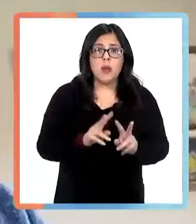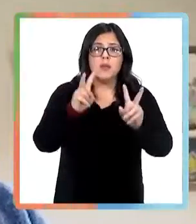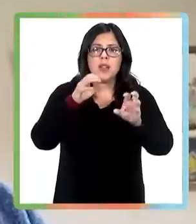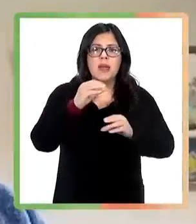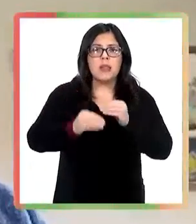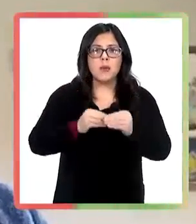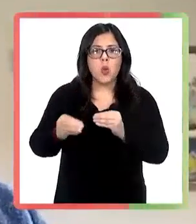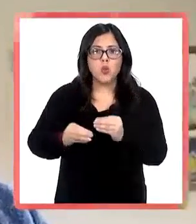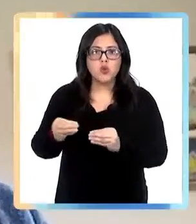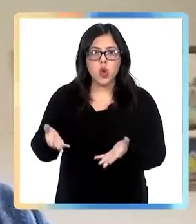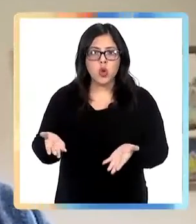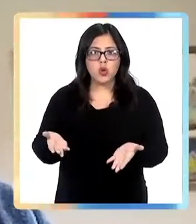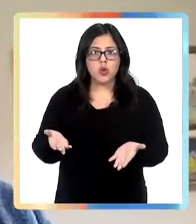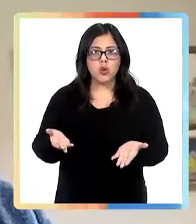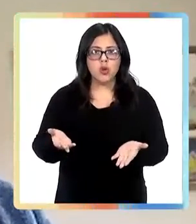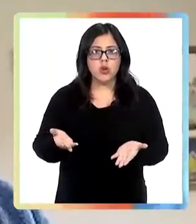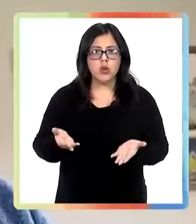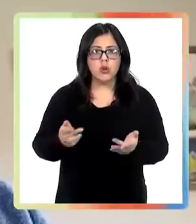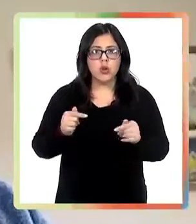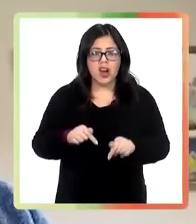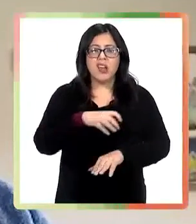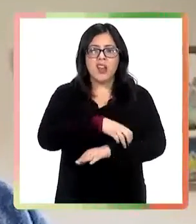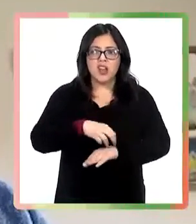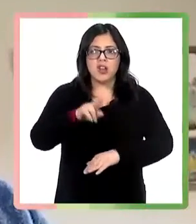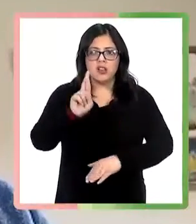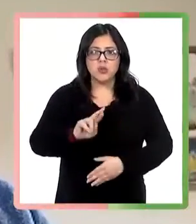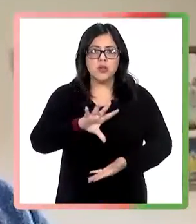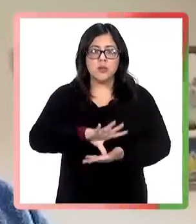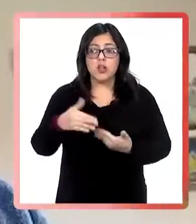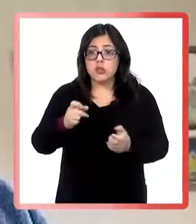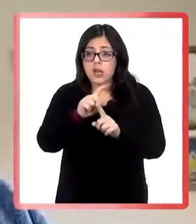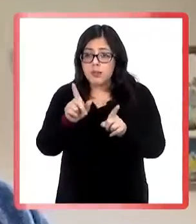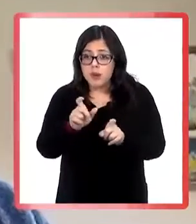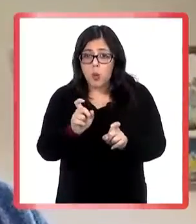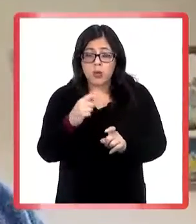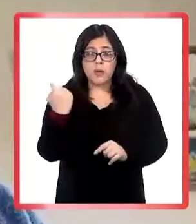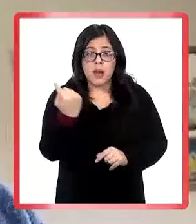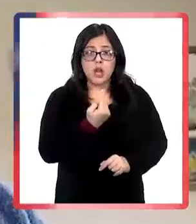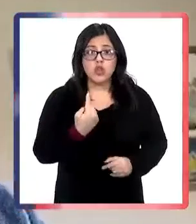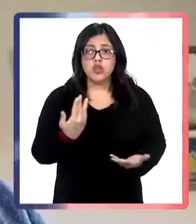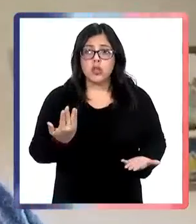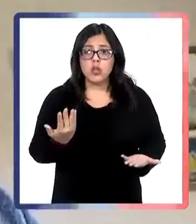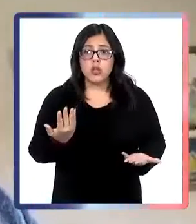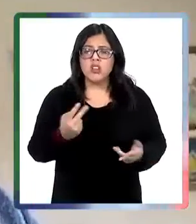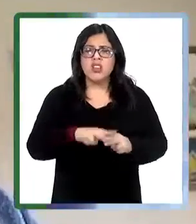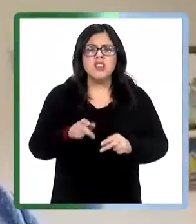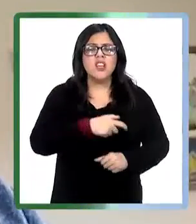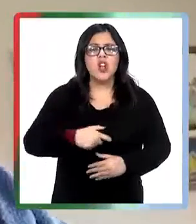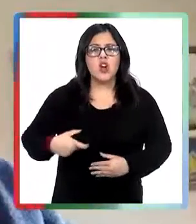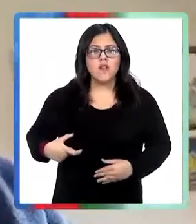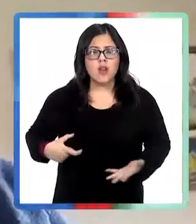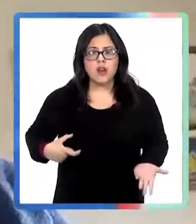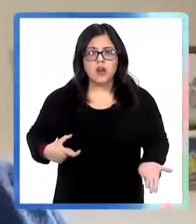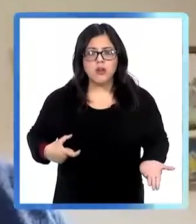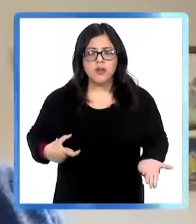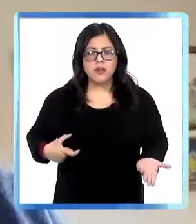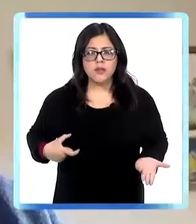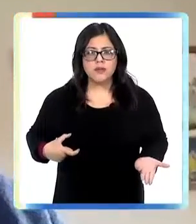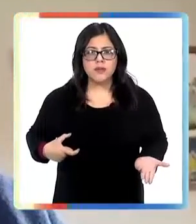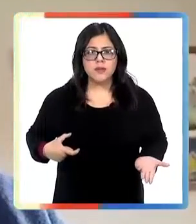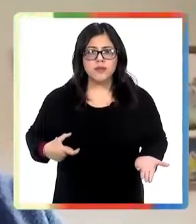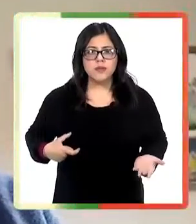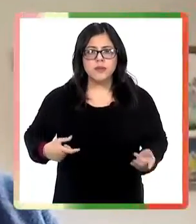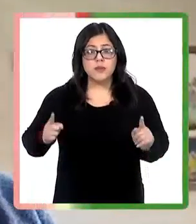hacia los sectores productivos de las regiones del sur del país. Entonces la pregunta que nos hacemos nosotros, bueno, ¿qué es lo que va a hacer el